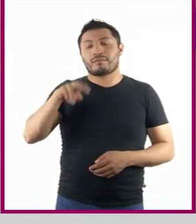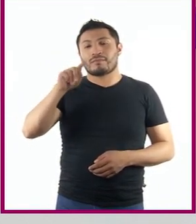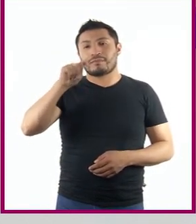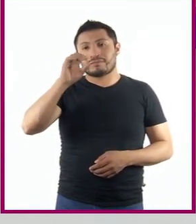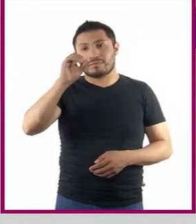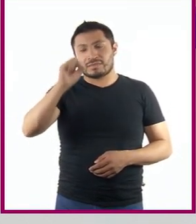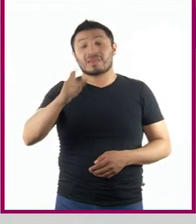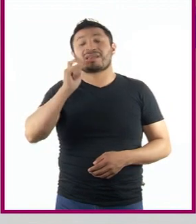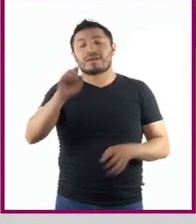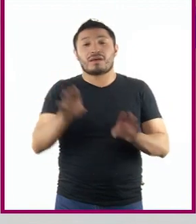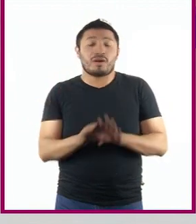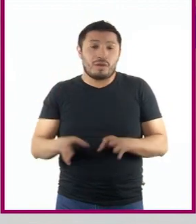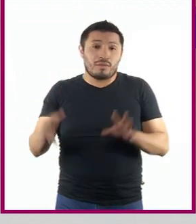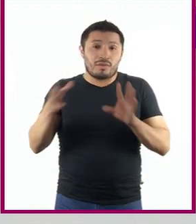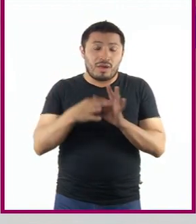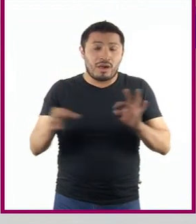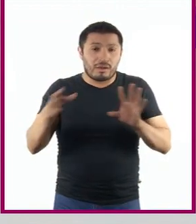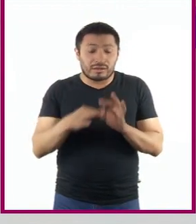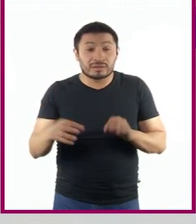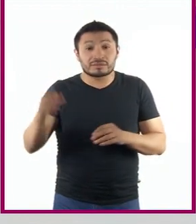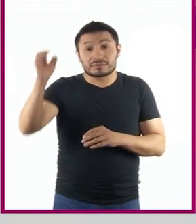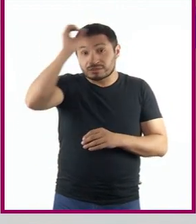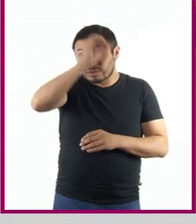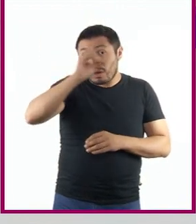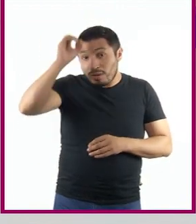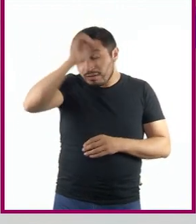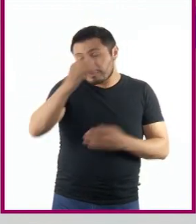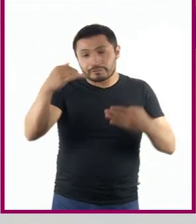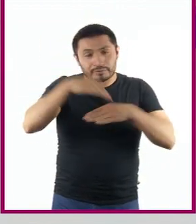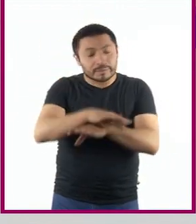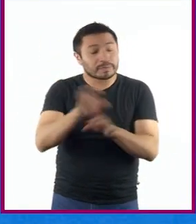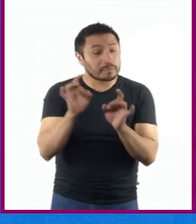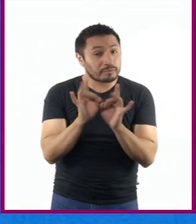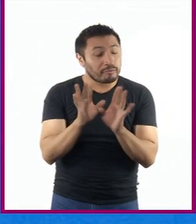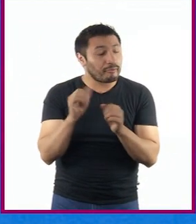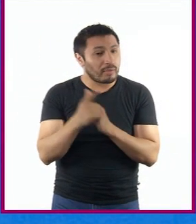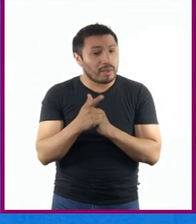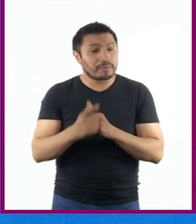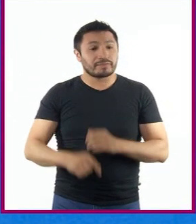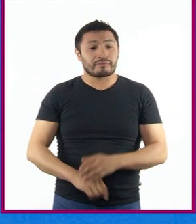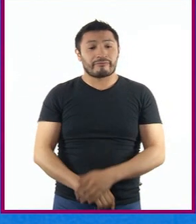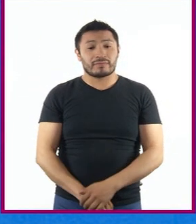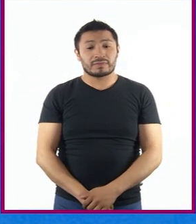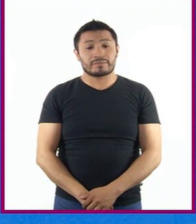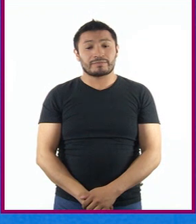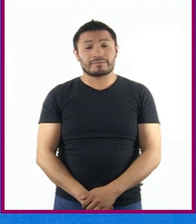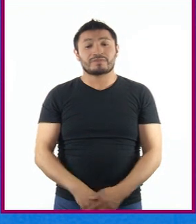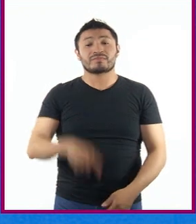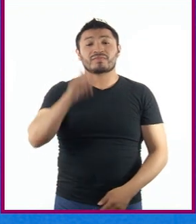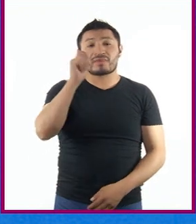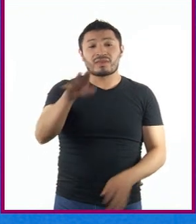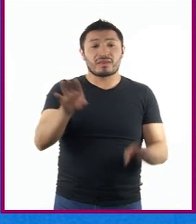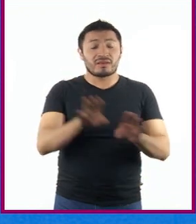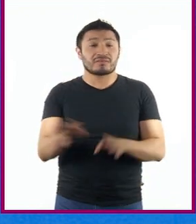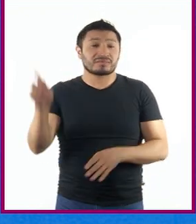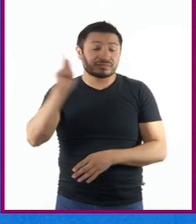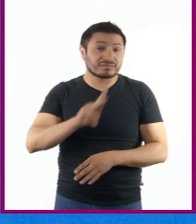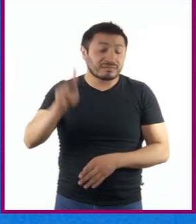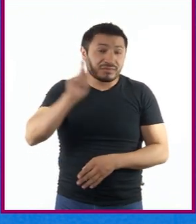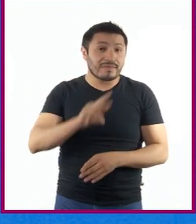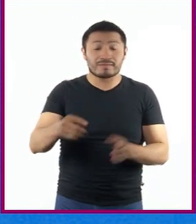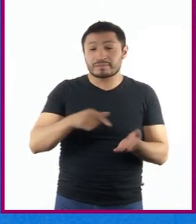y respaldan nuestra opinión respecto a determinadas situaciones. Argumentar es comprobar,